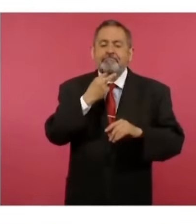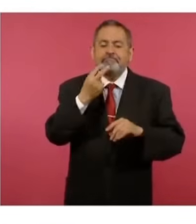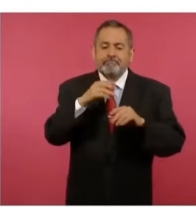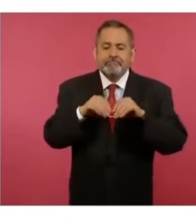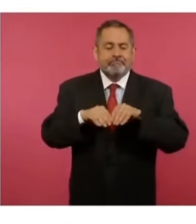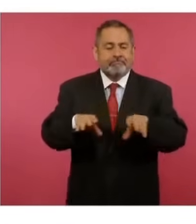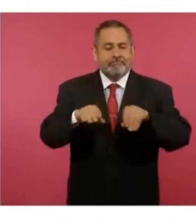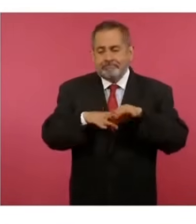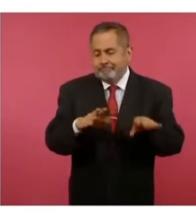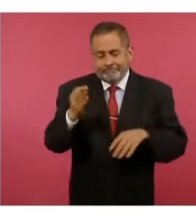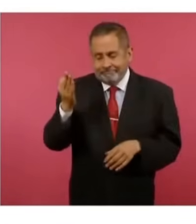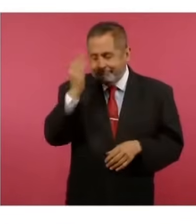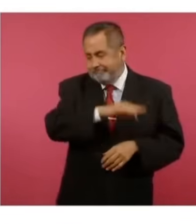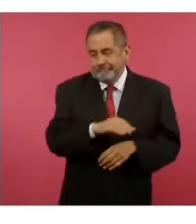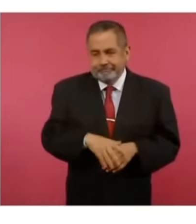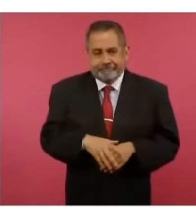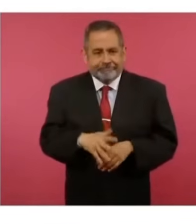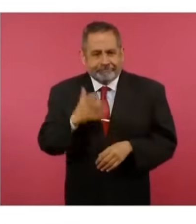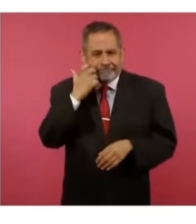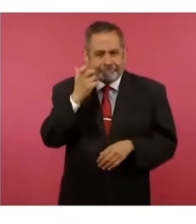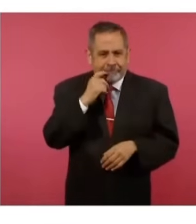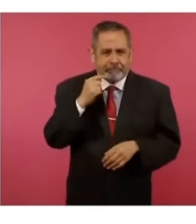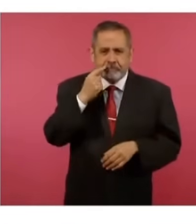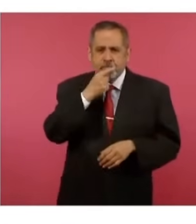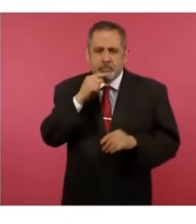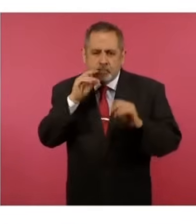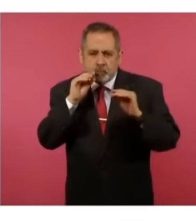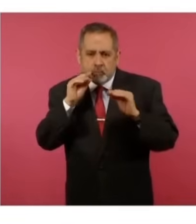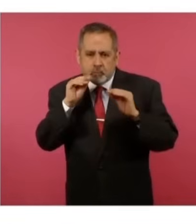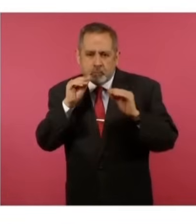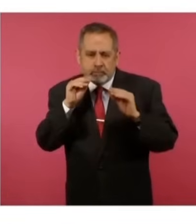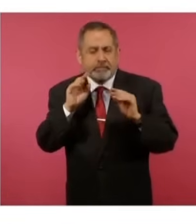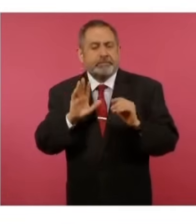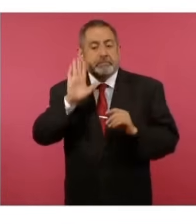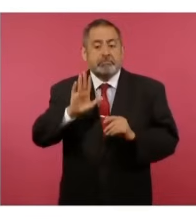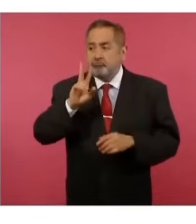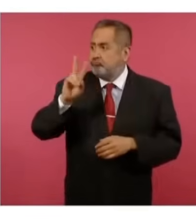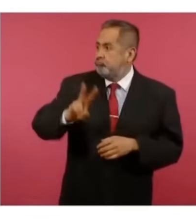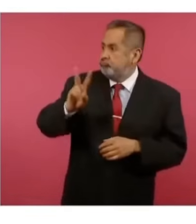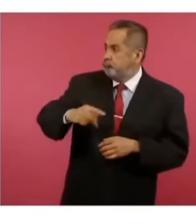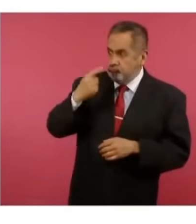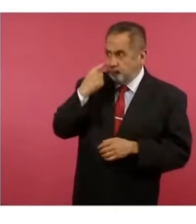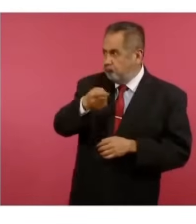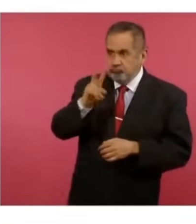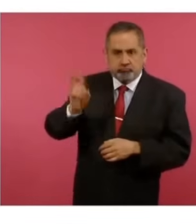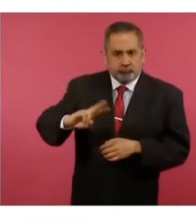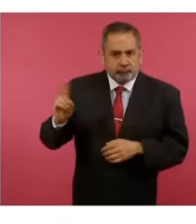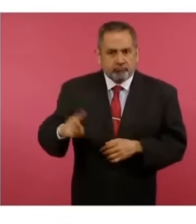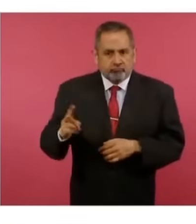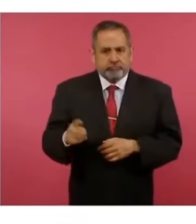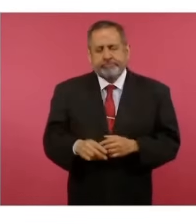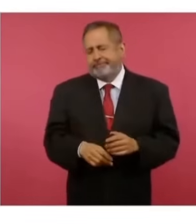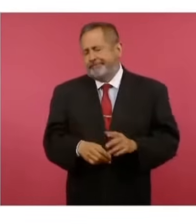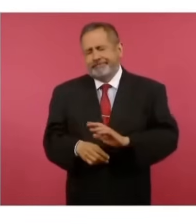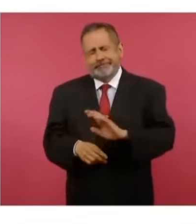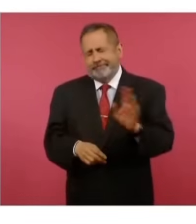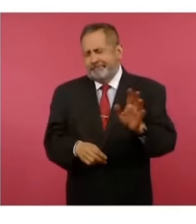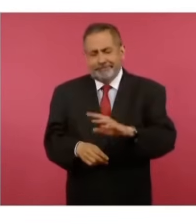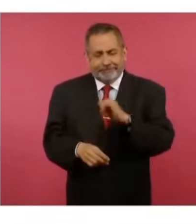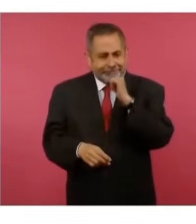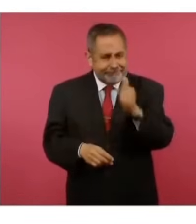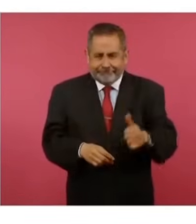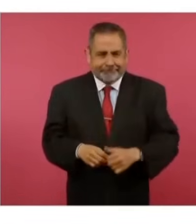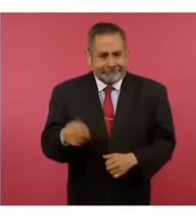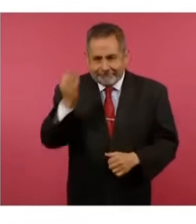utilizan la voz del presidente y modifican la boca para que se haga ver como cierto y los ponen en sitios de